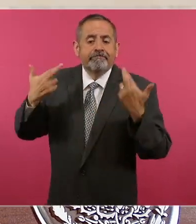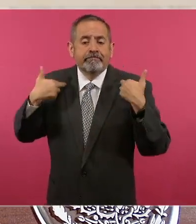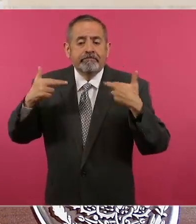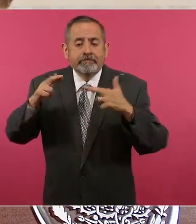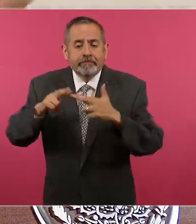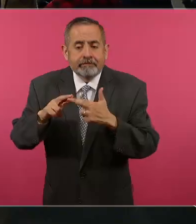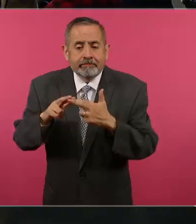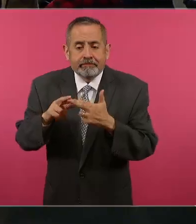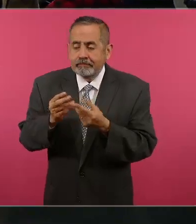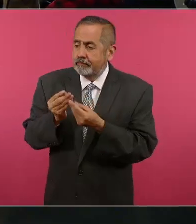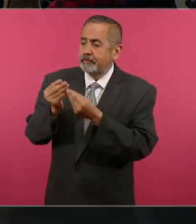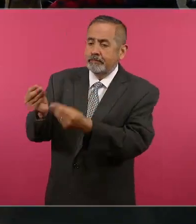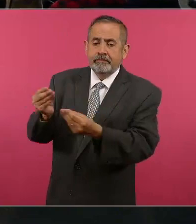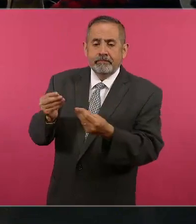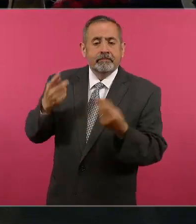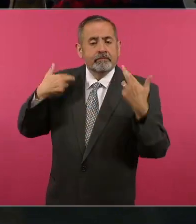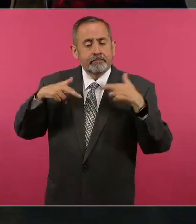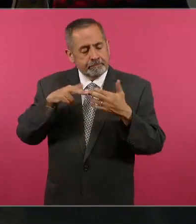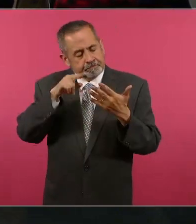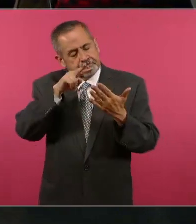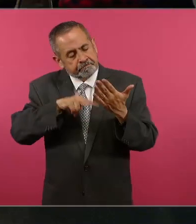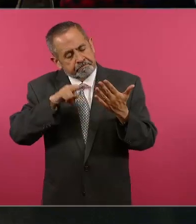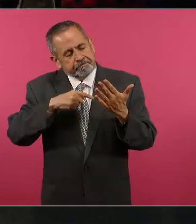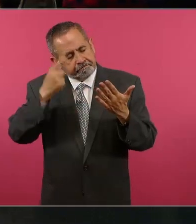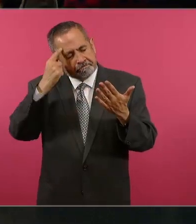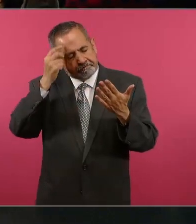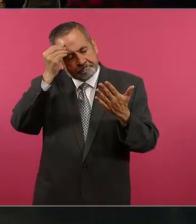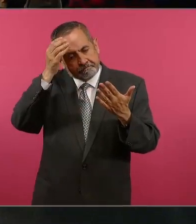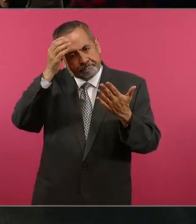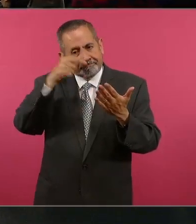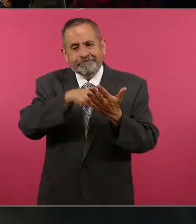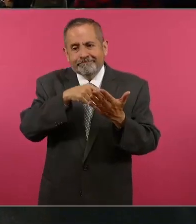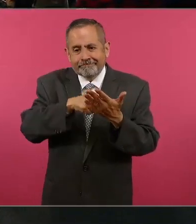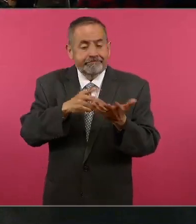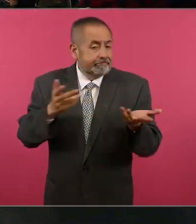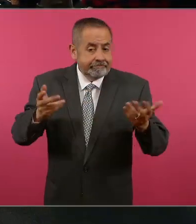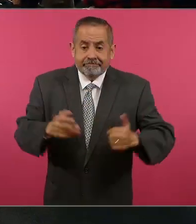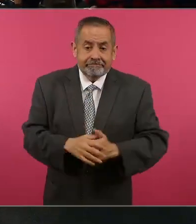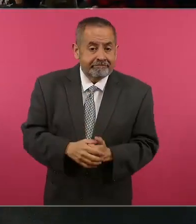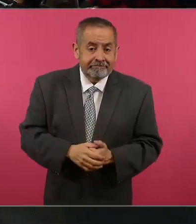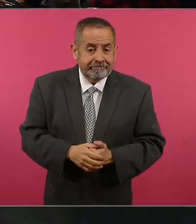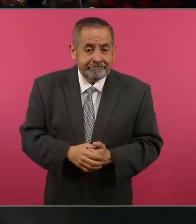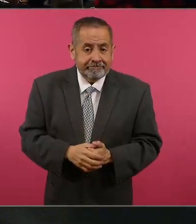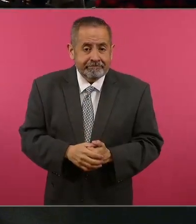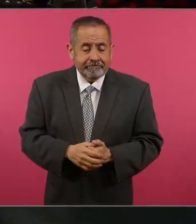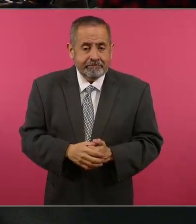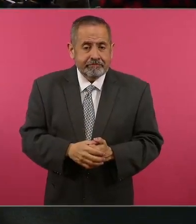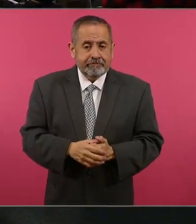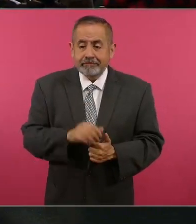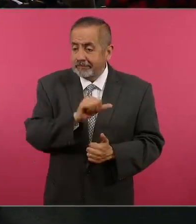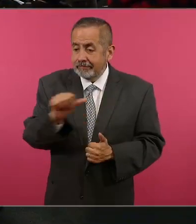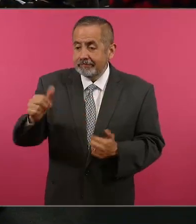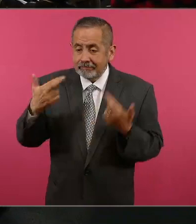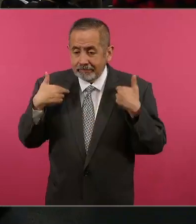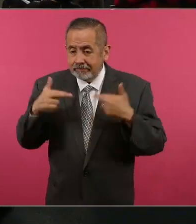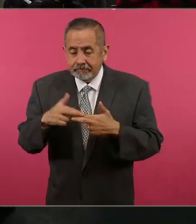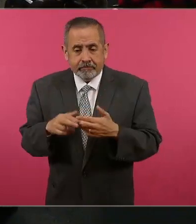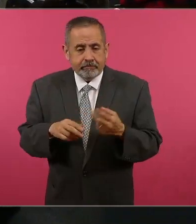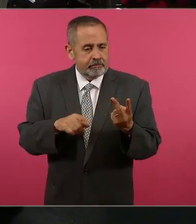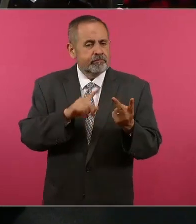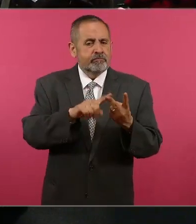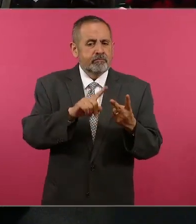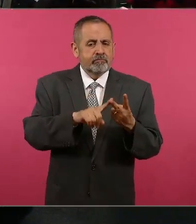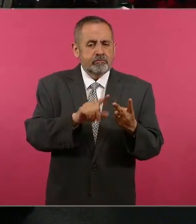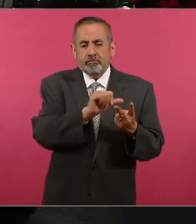es un referente que tiene que ver con maestros. Hay otro libro que tiene que ver con maestros,